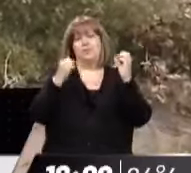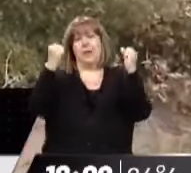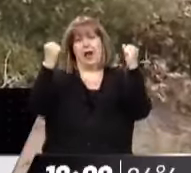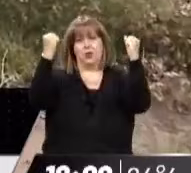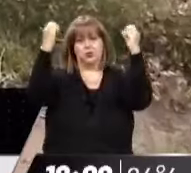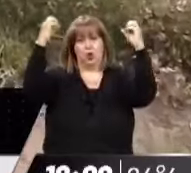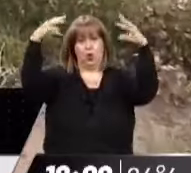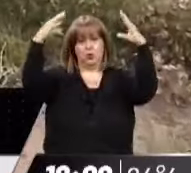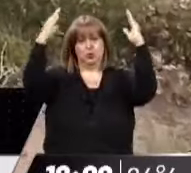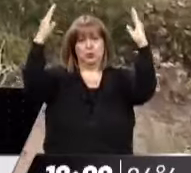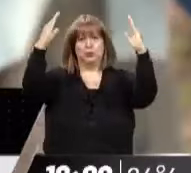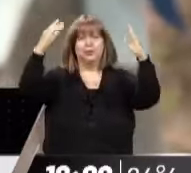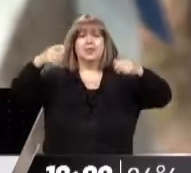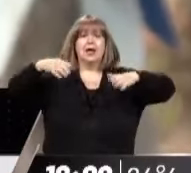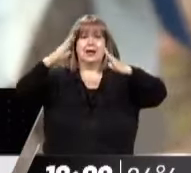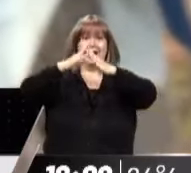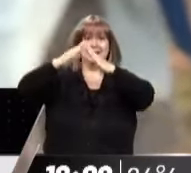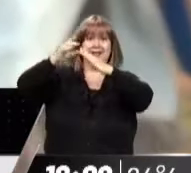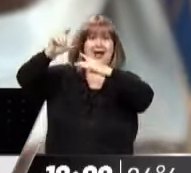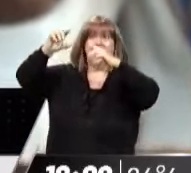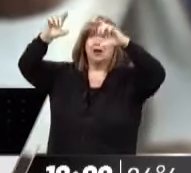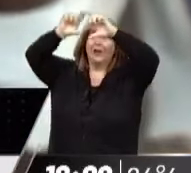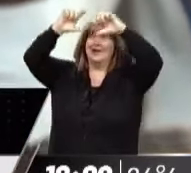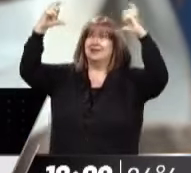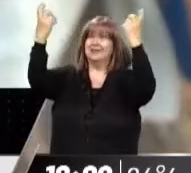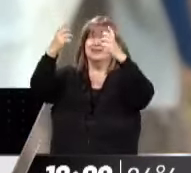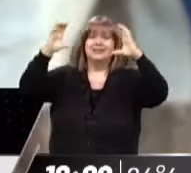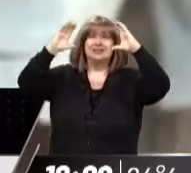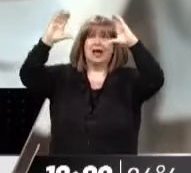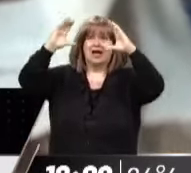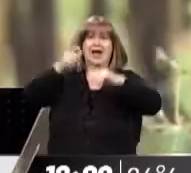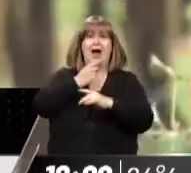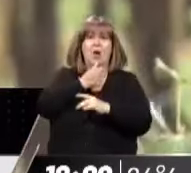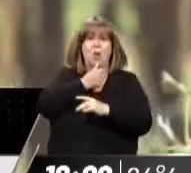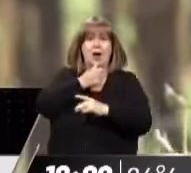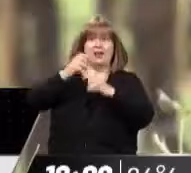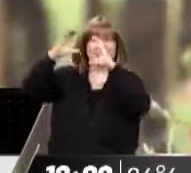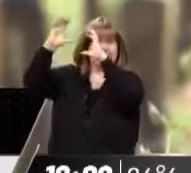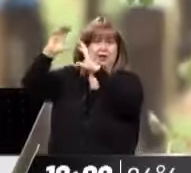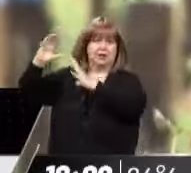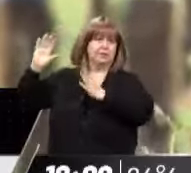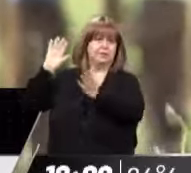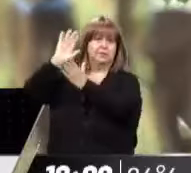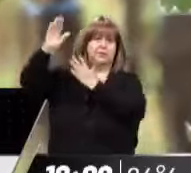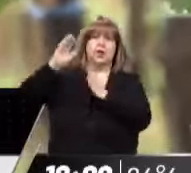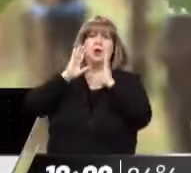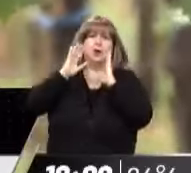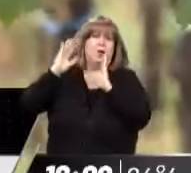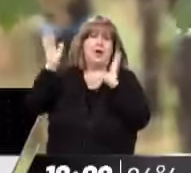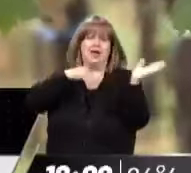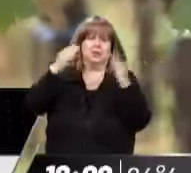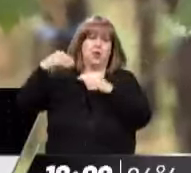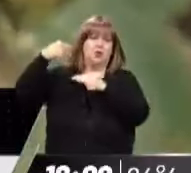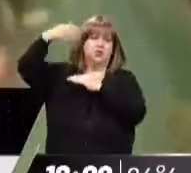Techos volados, tanques volados, árboles caídos, tendido eléctrico en el piso. También. Un desastre en la producción y también en